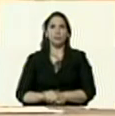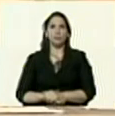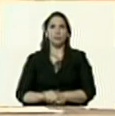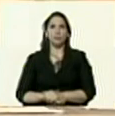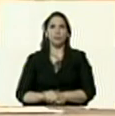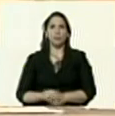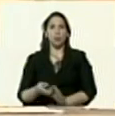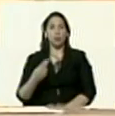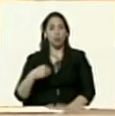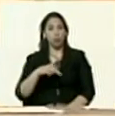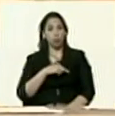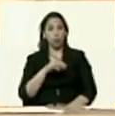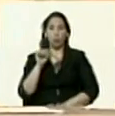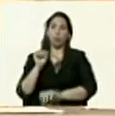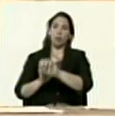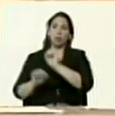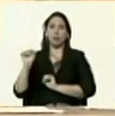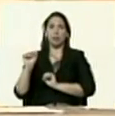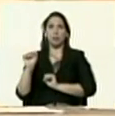Nosotros rechazamos